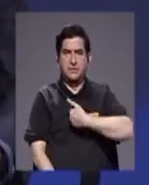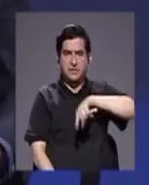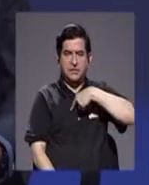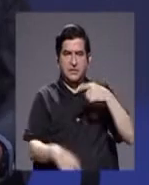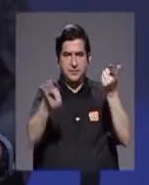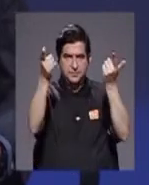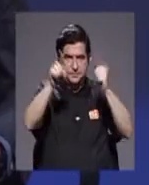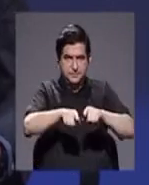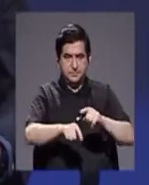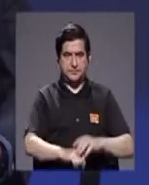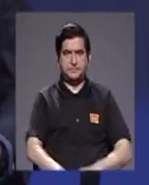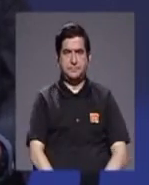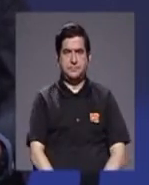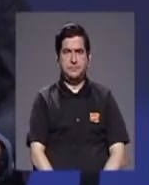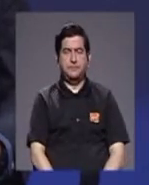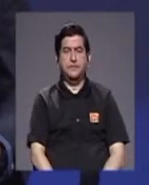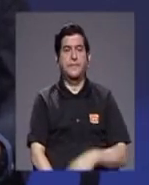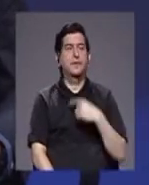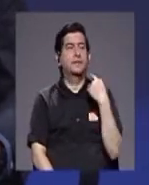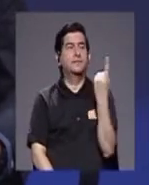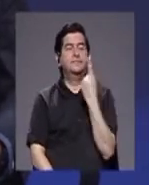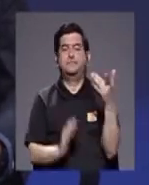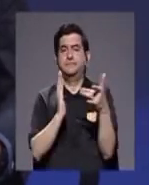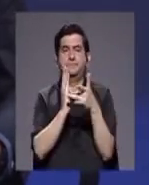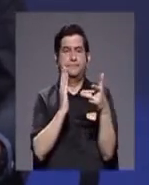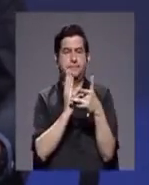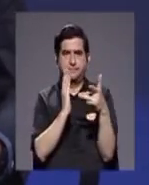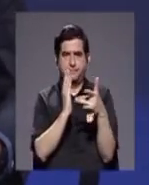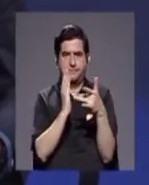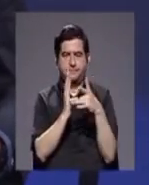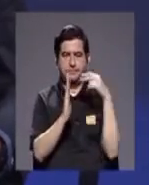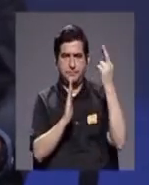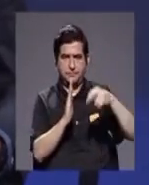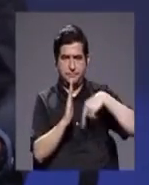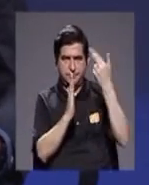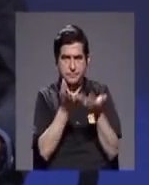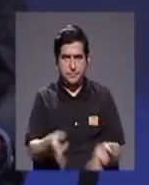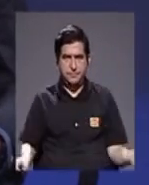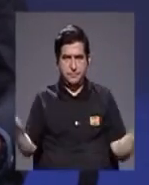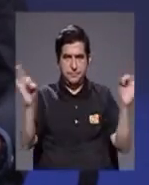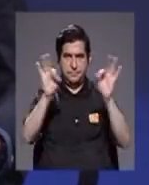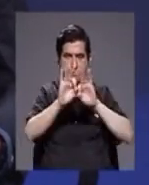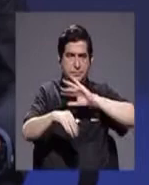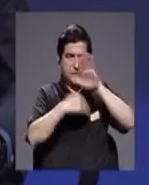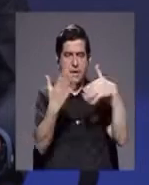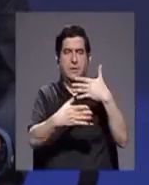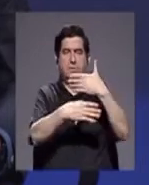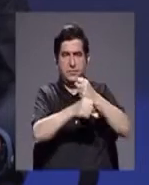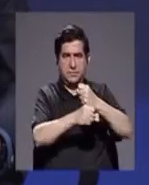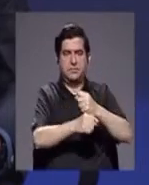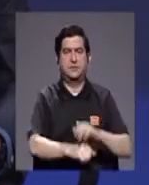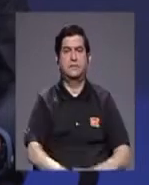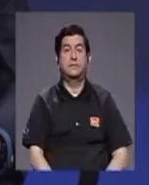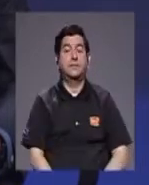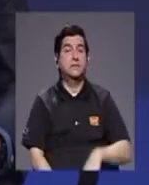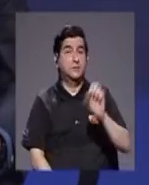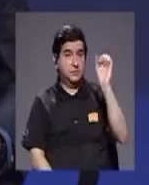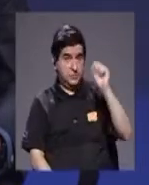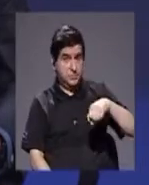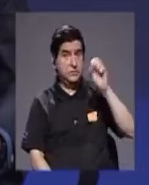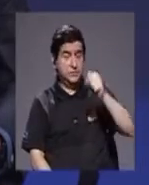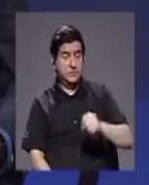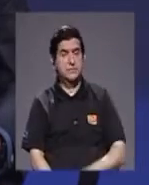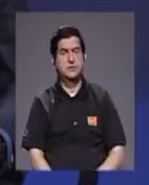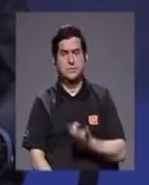caso, siempre la tecnología ha jugado un papel importante en todo lo que hacemos y sí